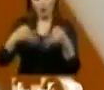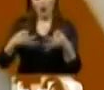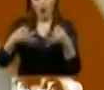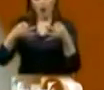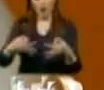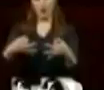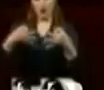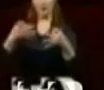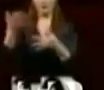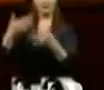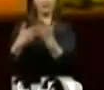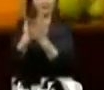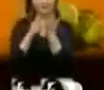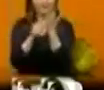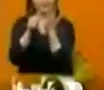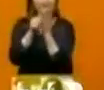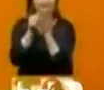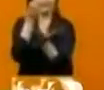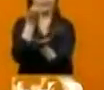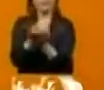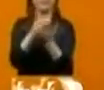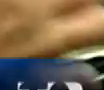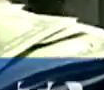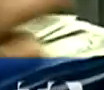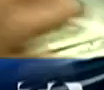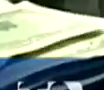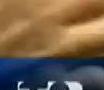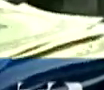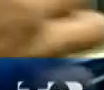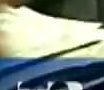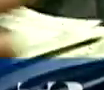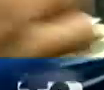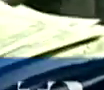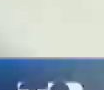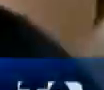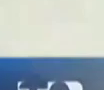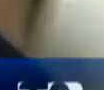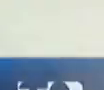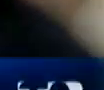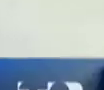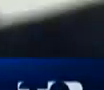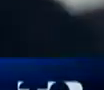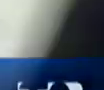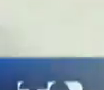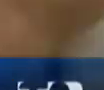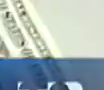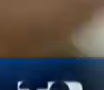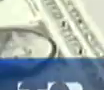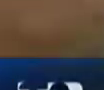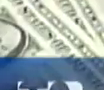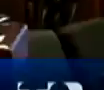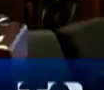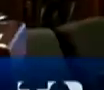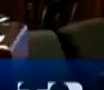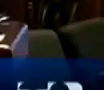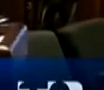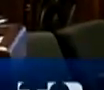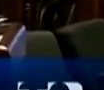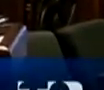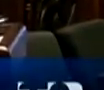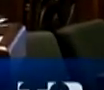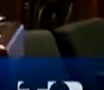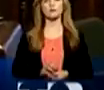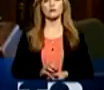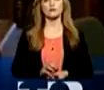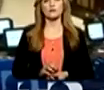En la cartera de Economía y Finanzas ultiman detalles de la proforma presupuestaria para el próximo año. Esta la ajustan en función de gastos e ingresos y deberá, conforme a